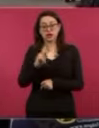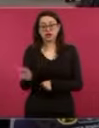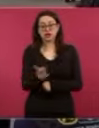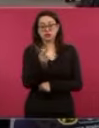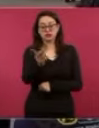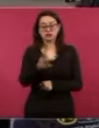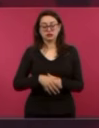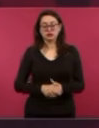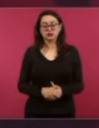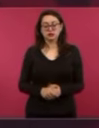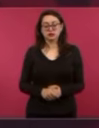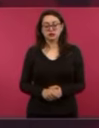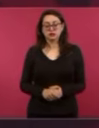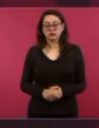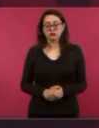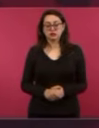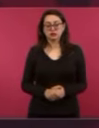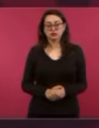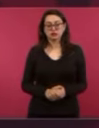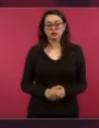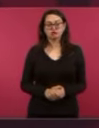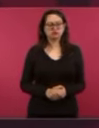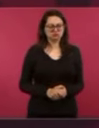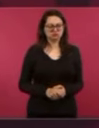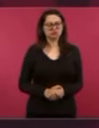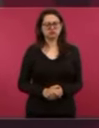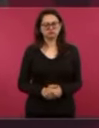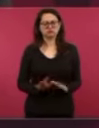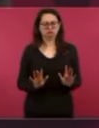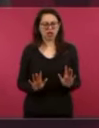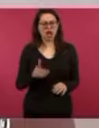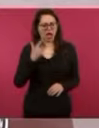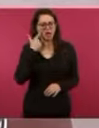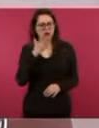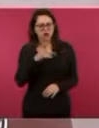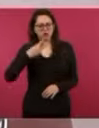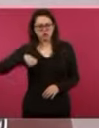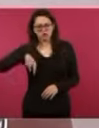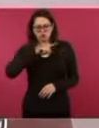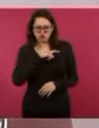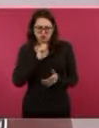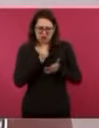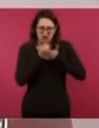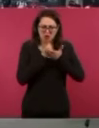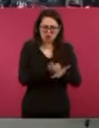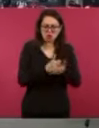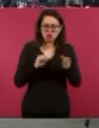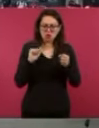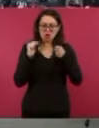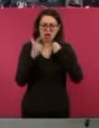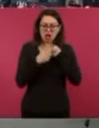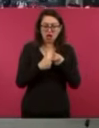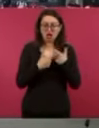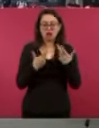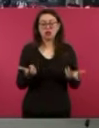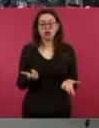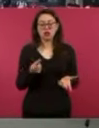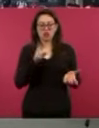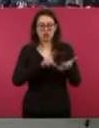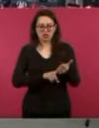Vamos a tomar nota y en lo que podamos ayudar. Esto tiene que ver con la Secretaría